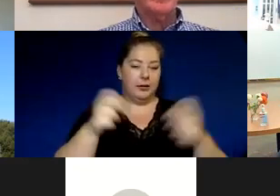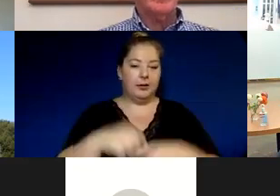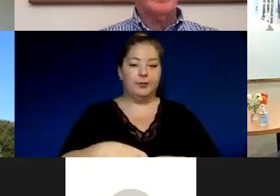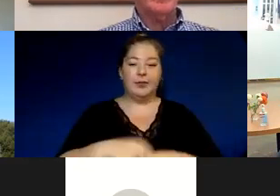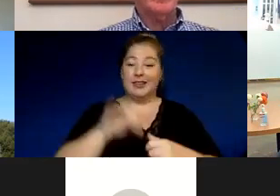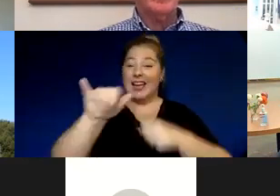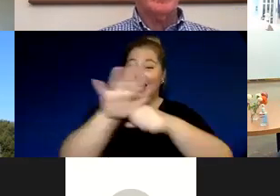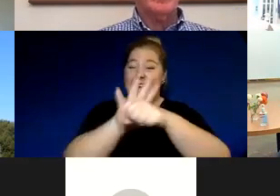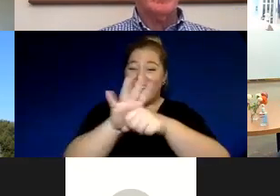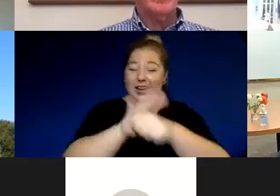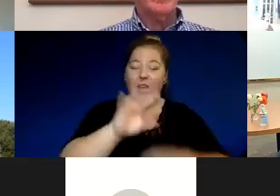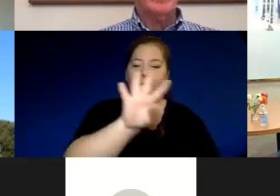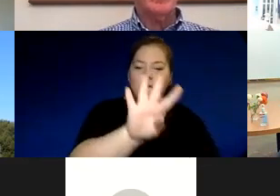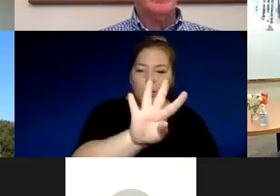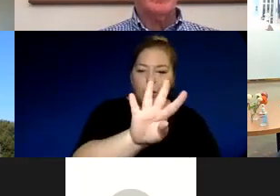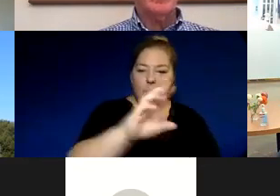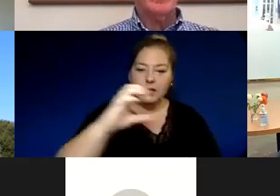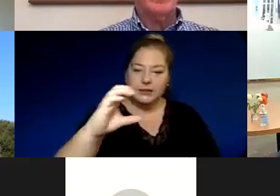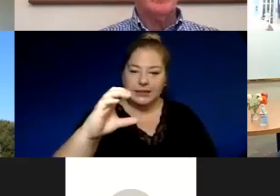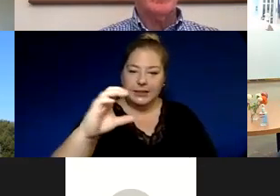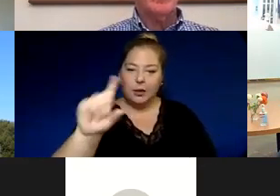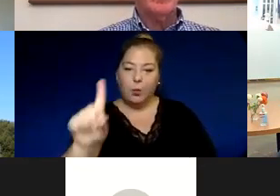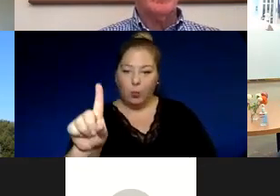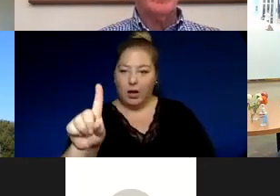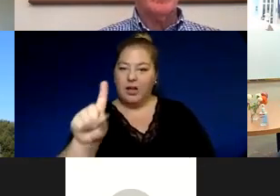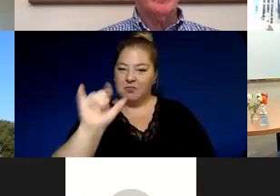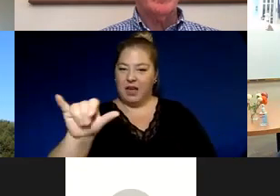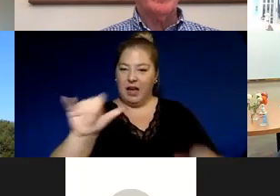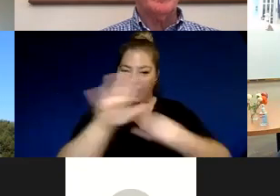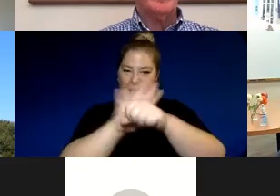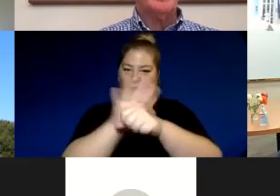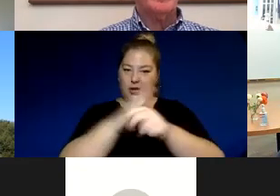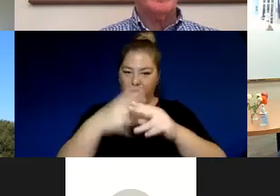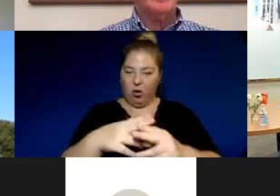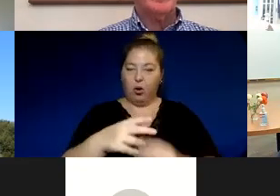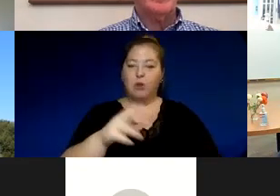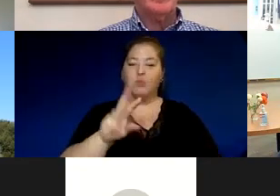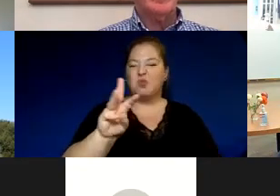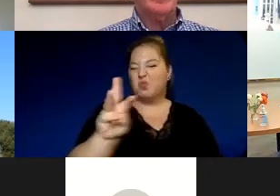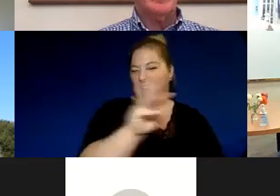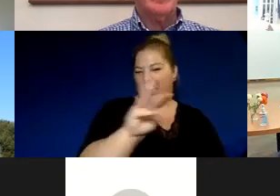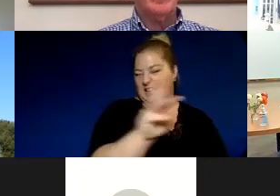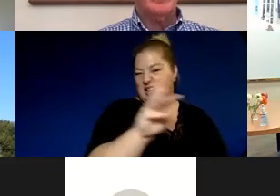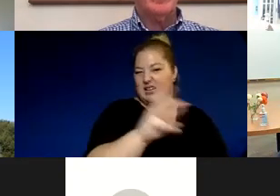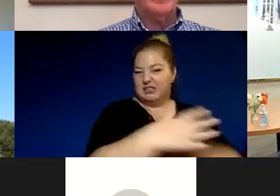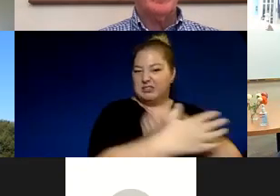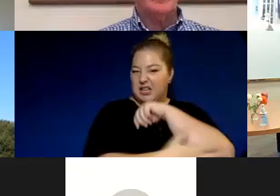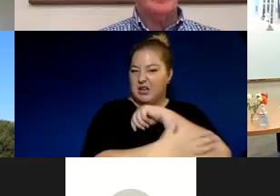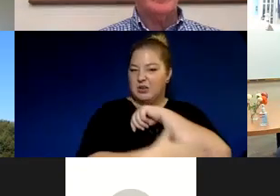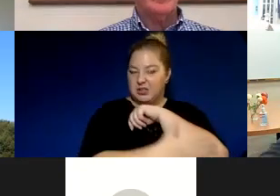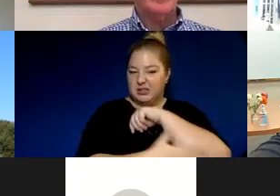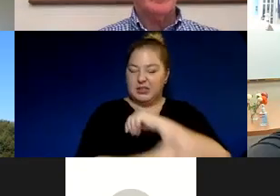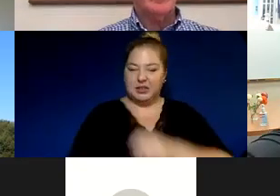en Vine Hill, en el área de Vine Hill, en West County, también ha sido el caso que se